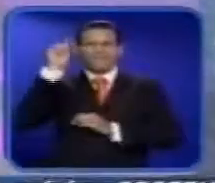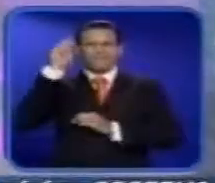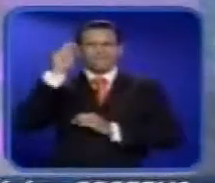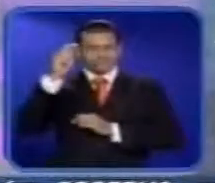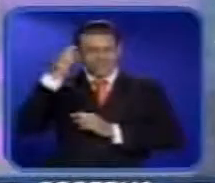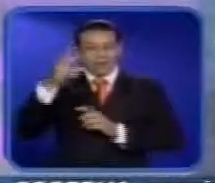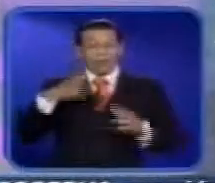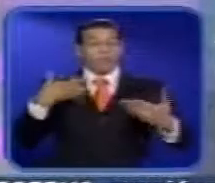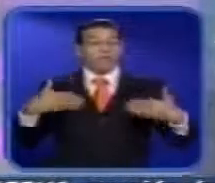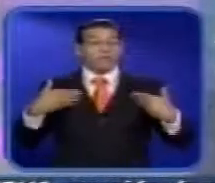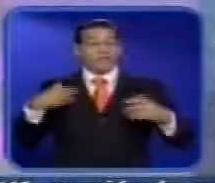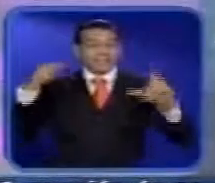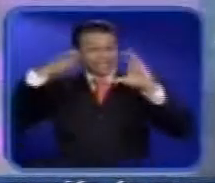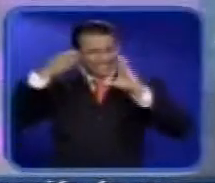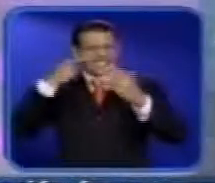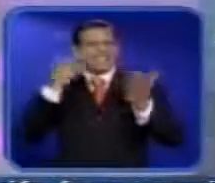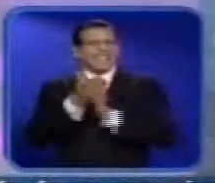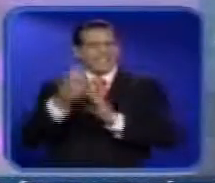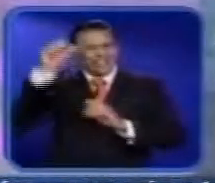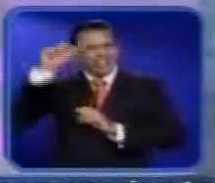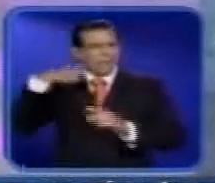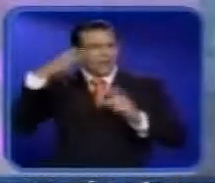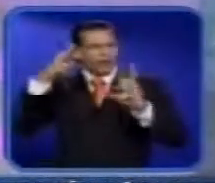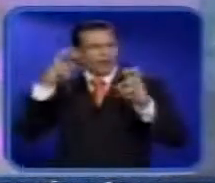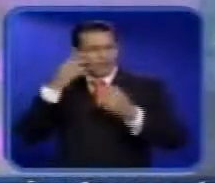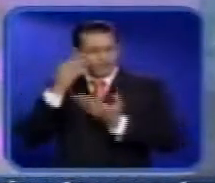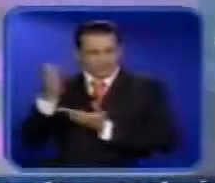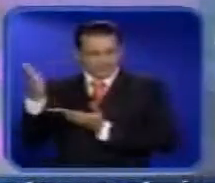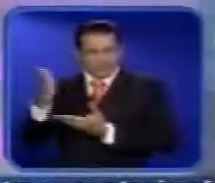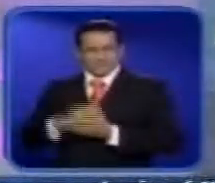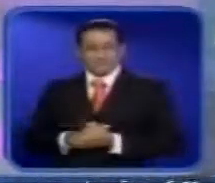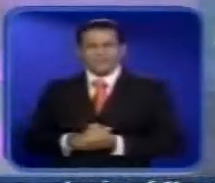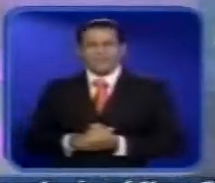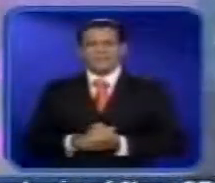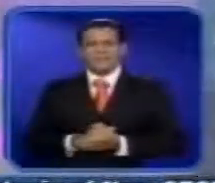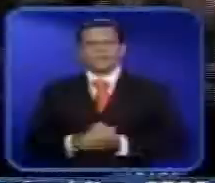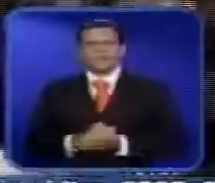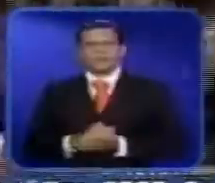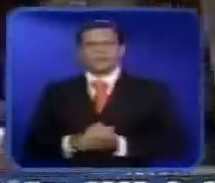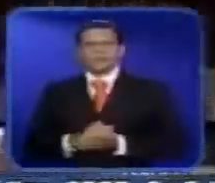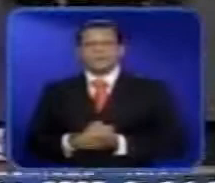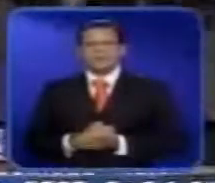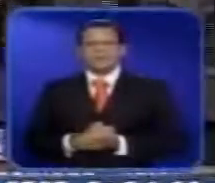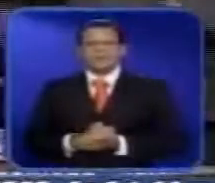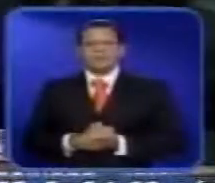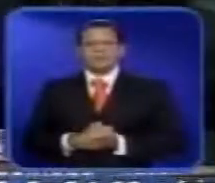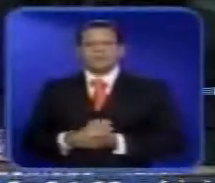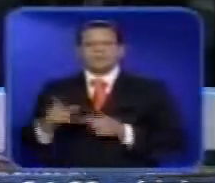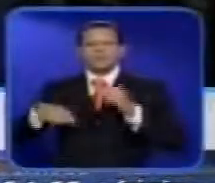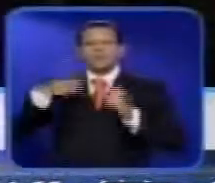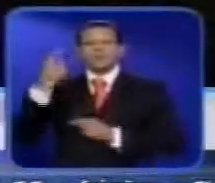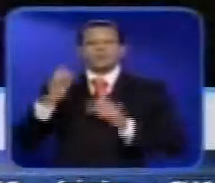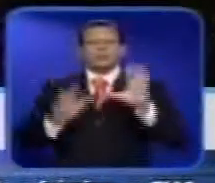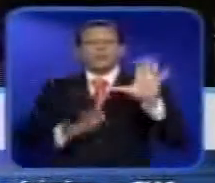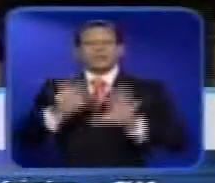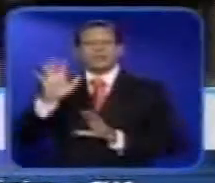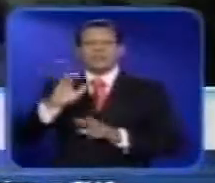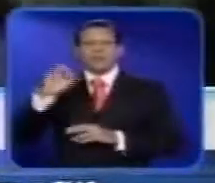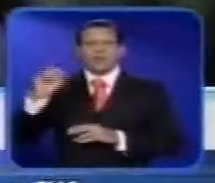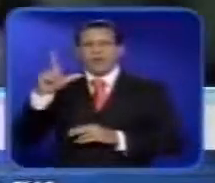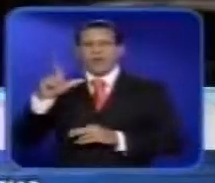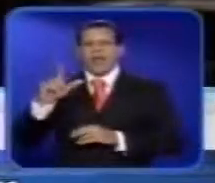podrá disfrutar en cine. Veamos el reportaje de nuestro canal aliado Noticias Caracol. Aunque el próximo 15 de julio será el estreno de la